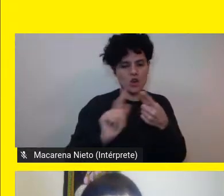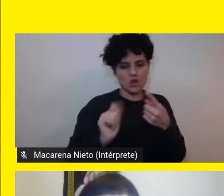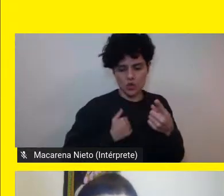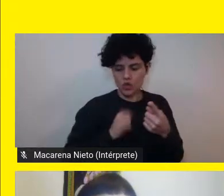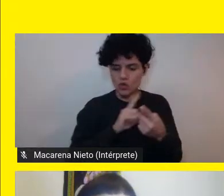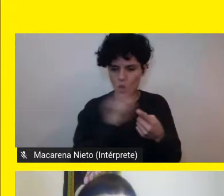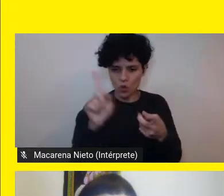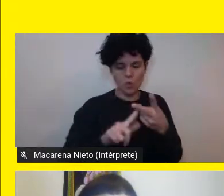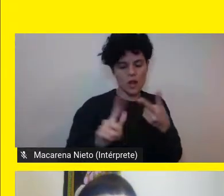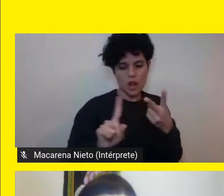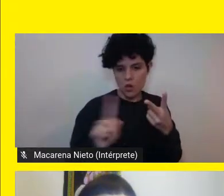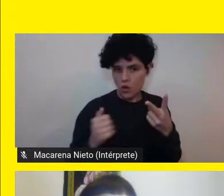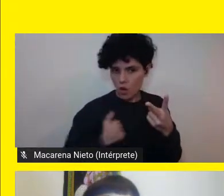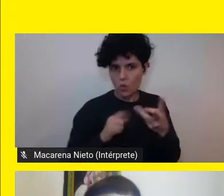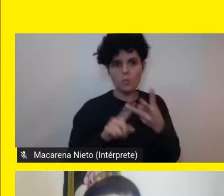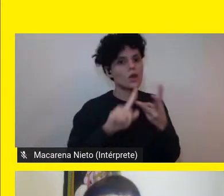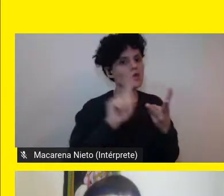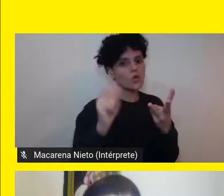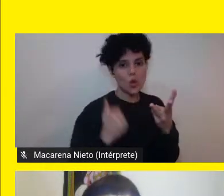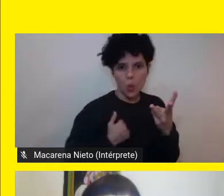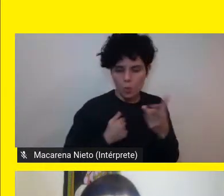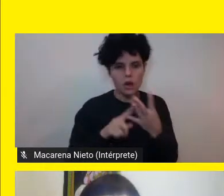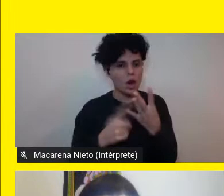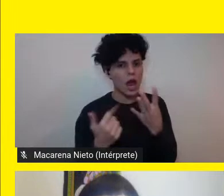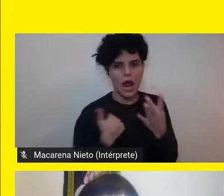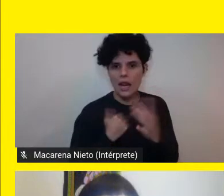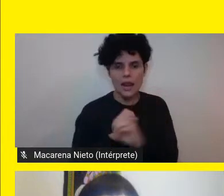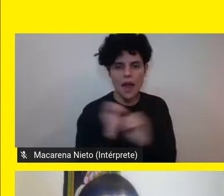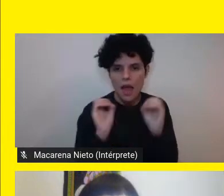eso se presume, o no saber su destino,